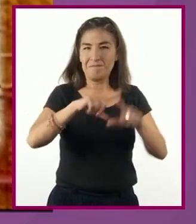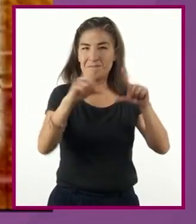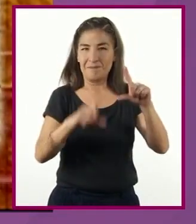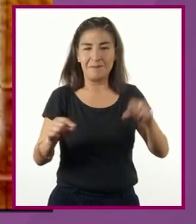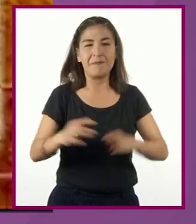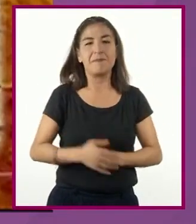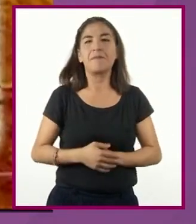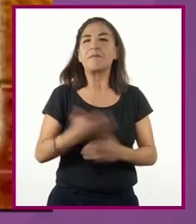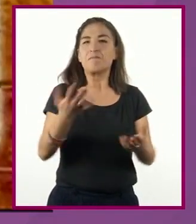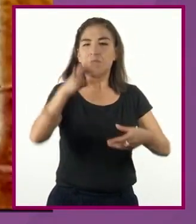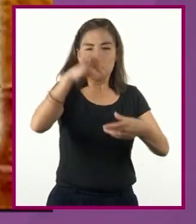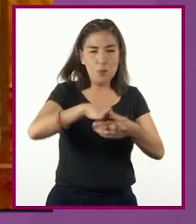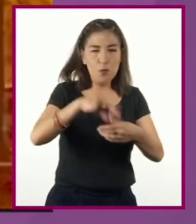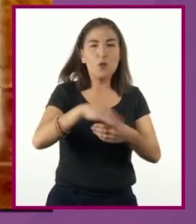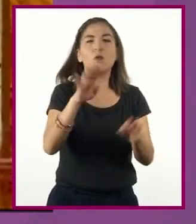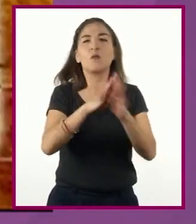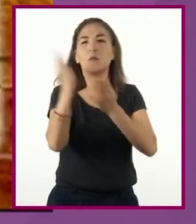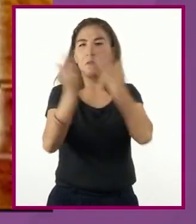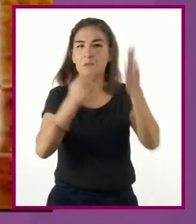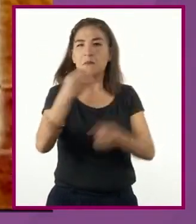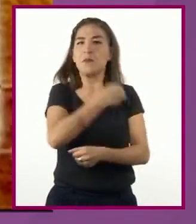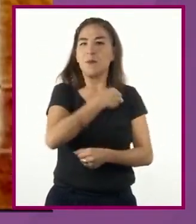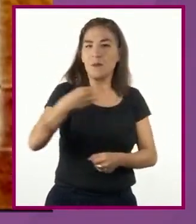Ejercer nuestros derechos y obligaciones.